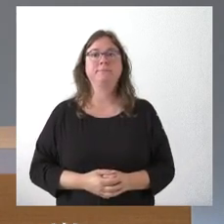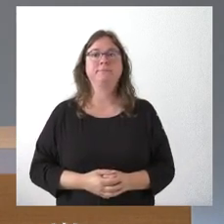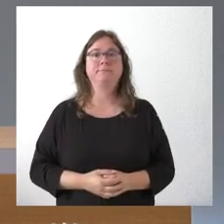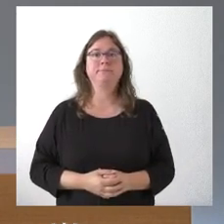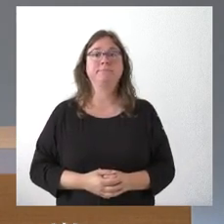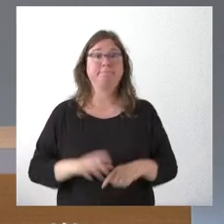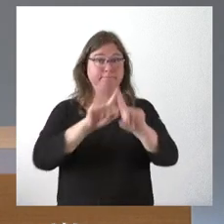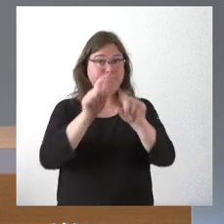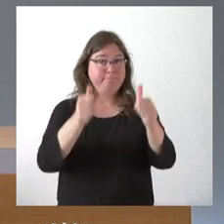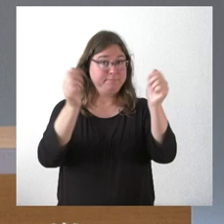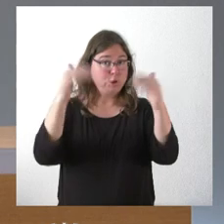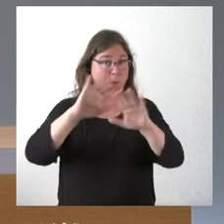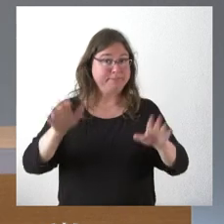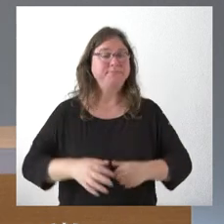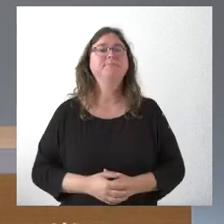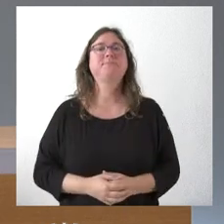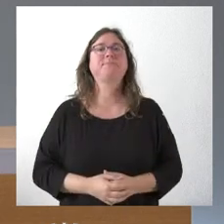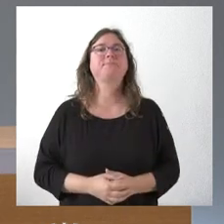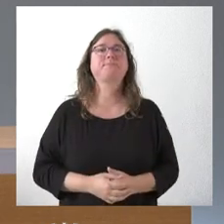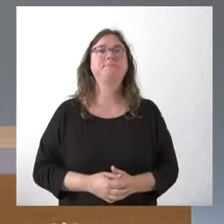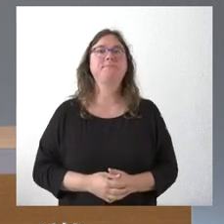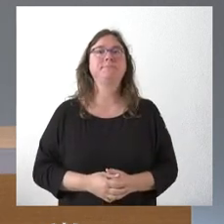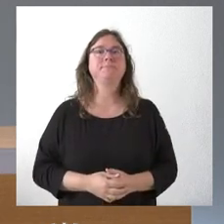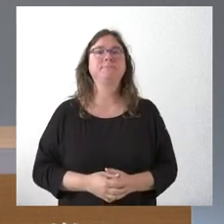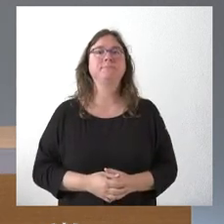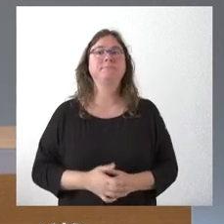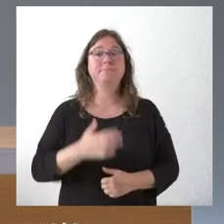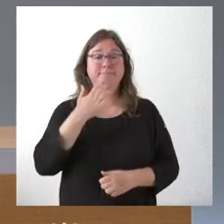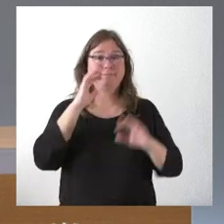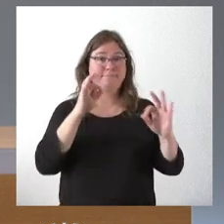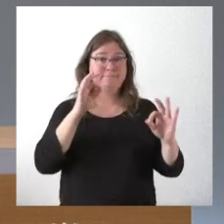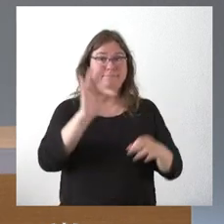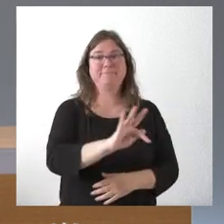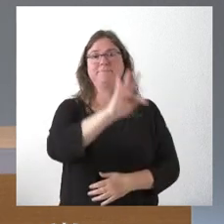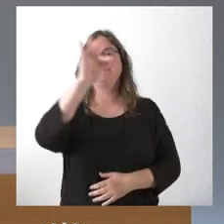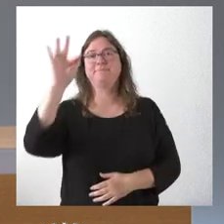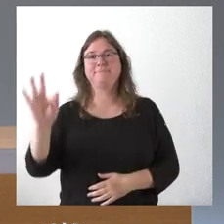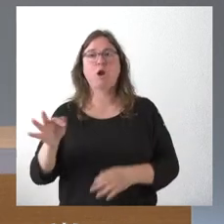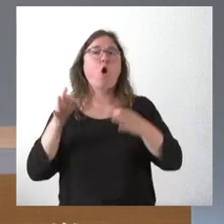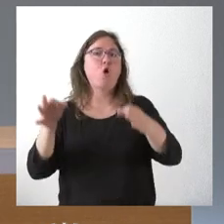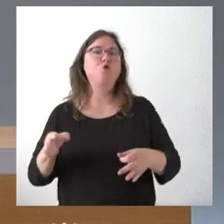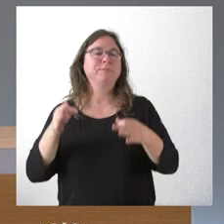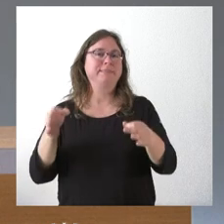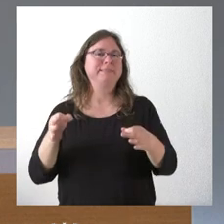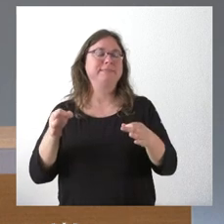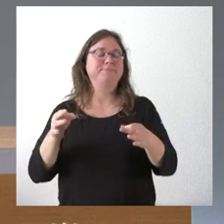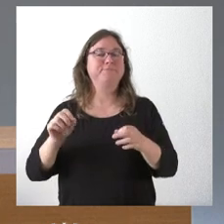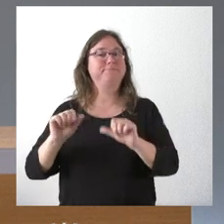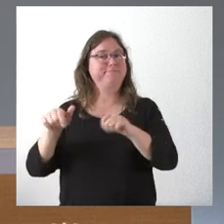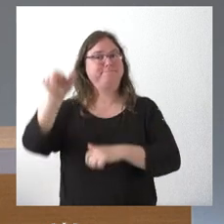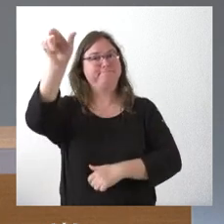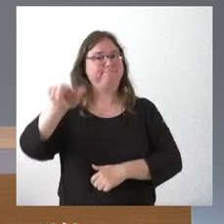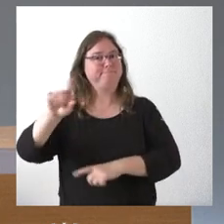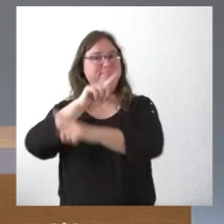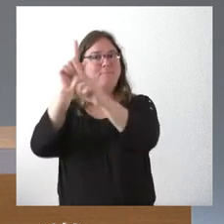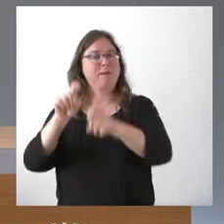¿No hay más preguntas? Si es así, vamos a dar paso, como siempre, al turno de preguntas